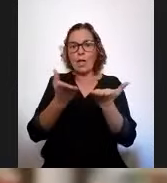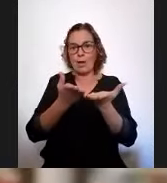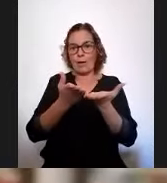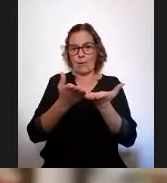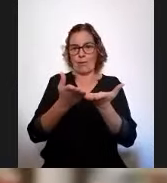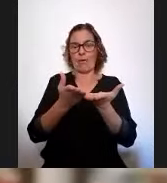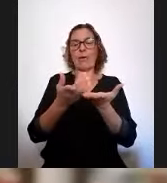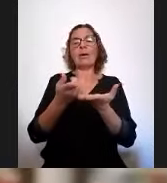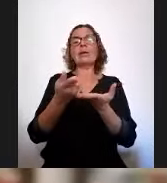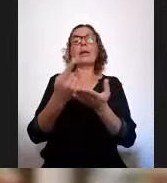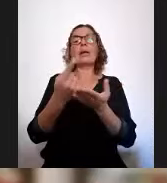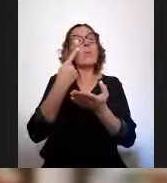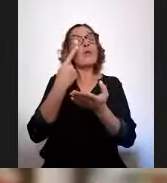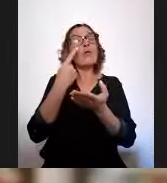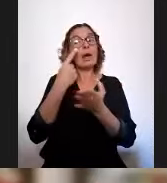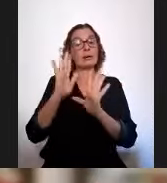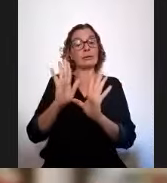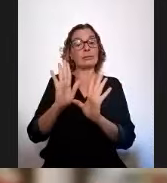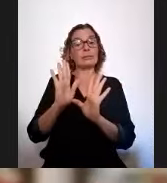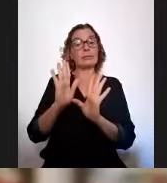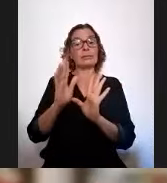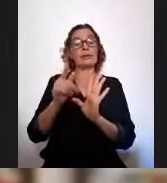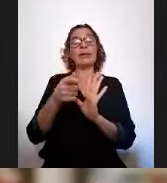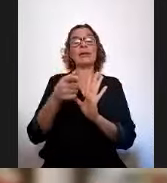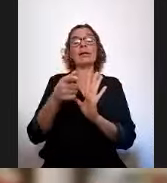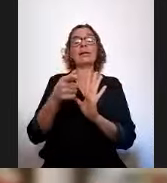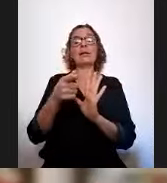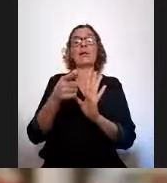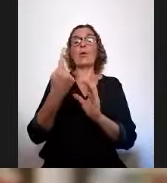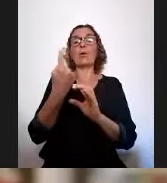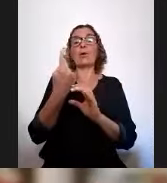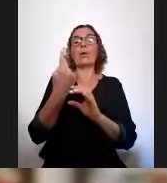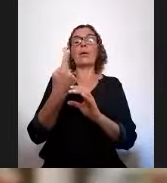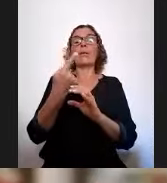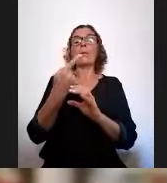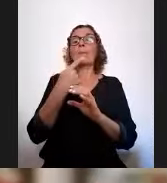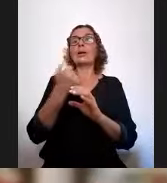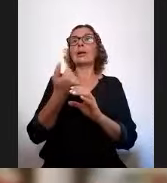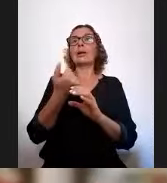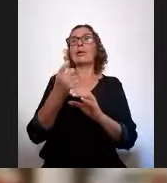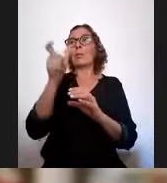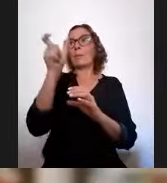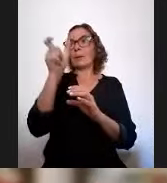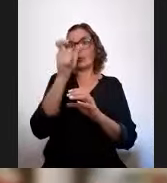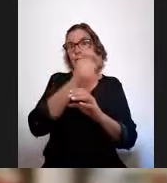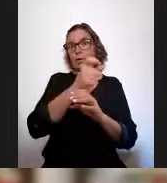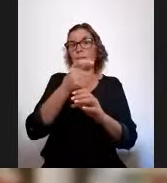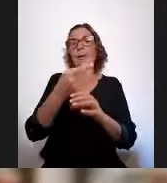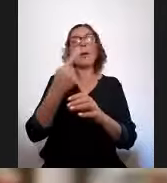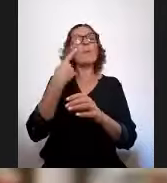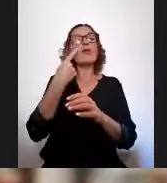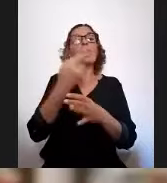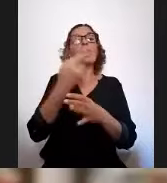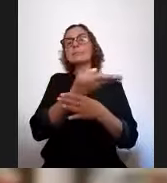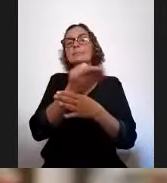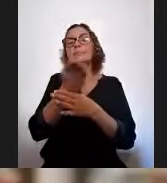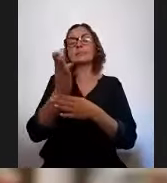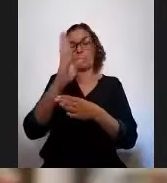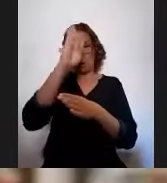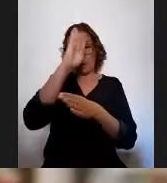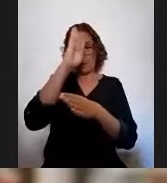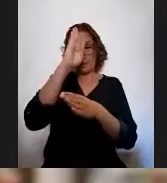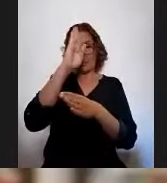Hay que probar ese producto mínimo viable con potenciales clientes. Vamos a aprender sobre las cosas que